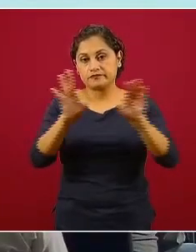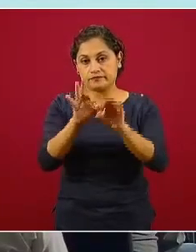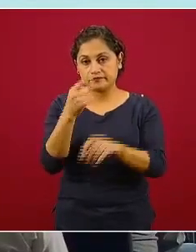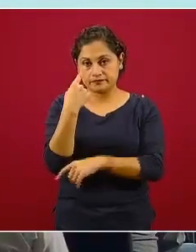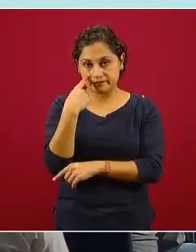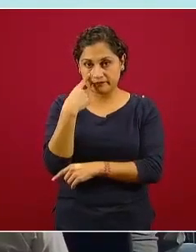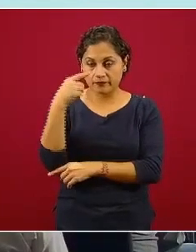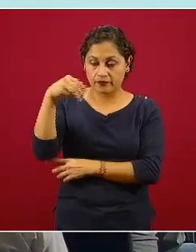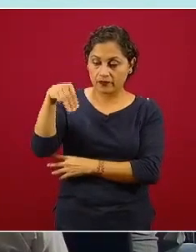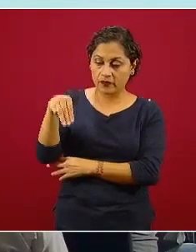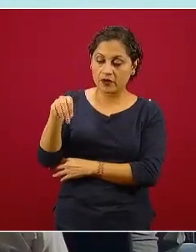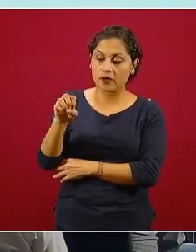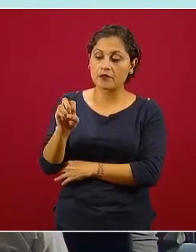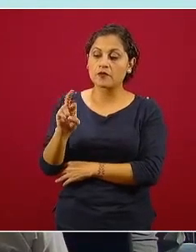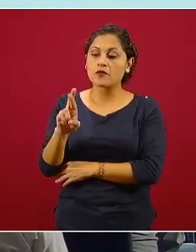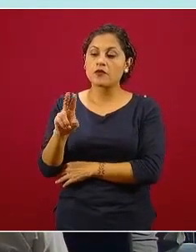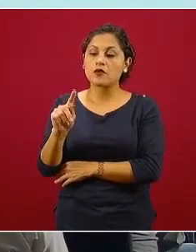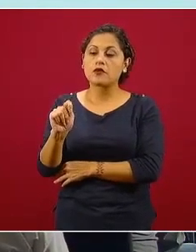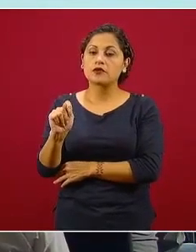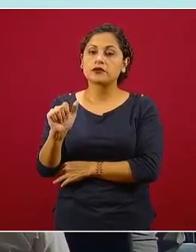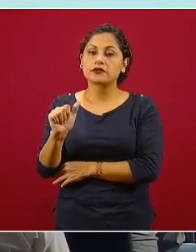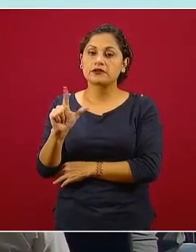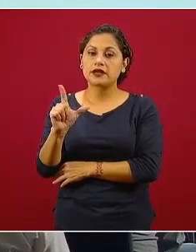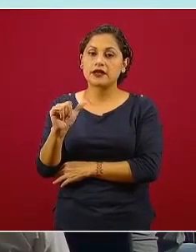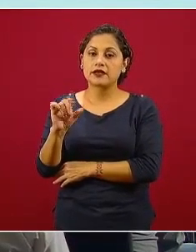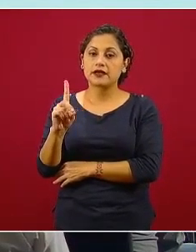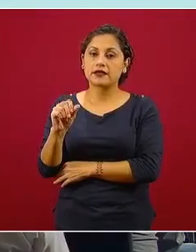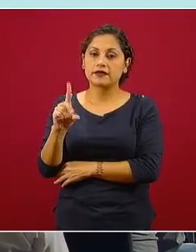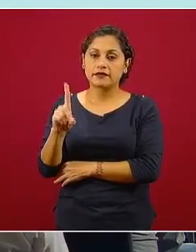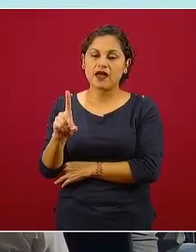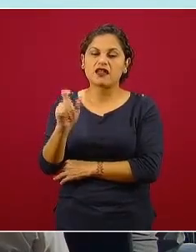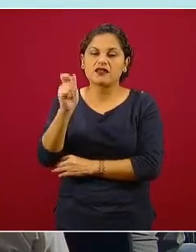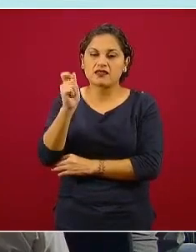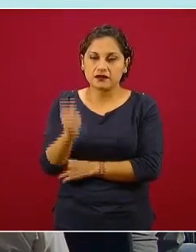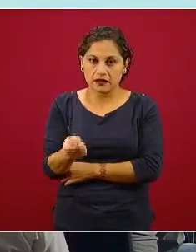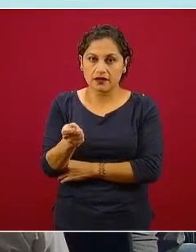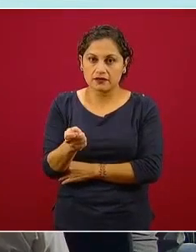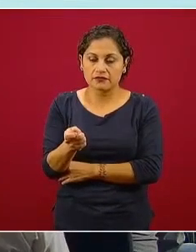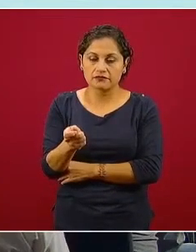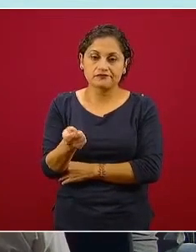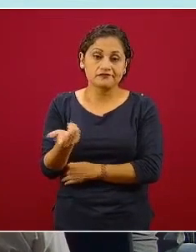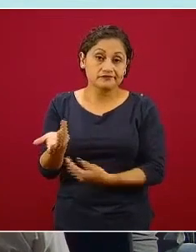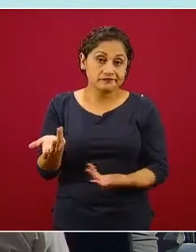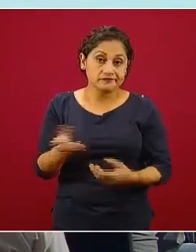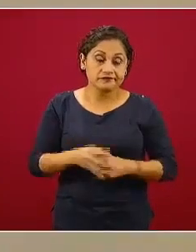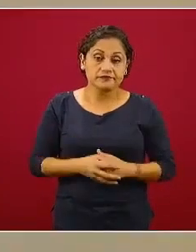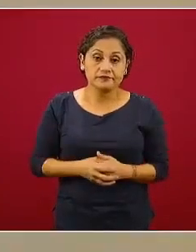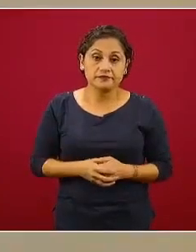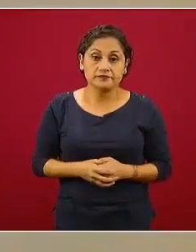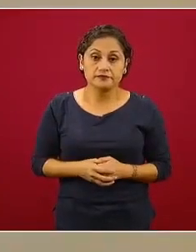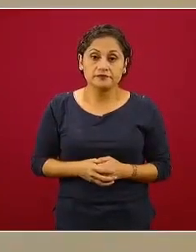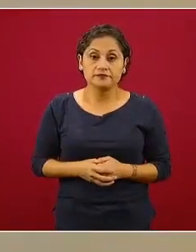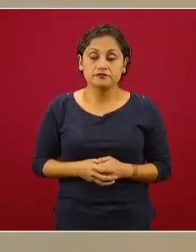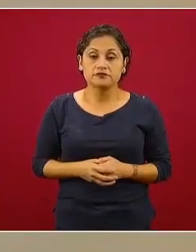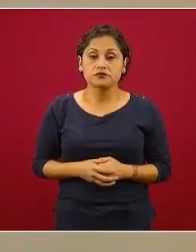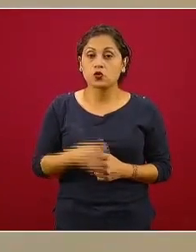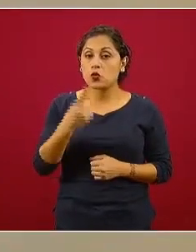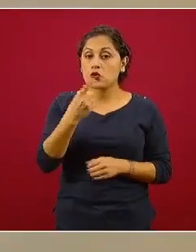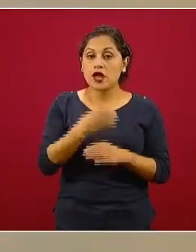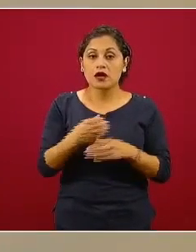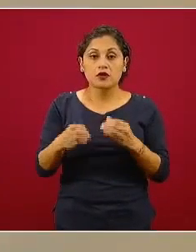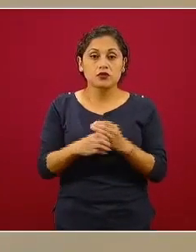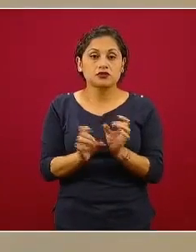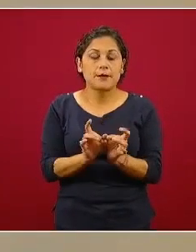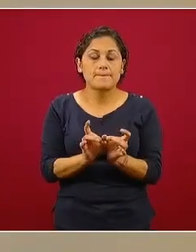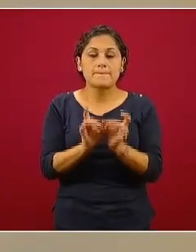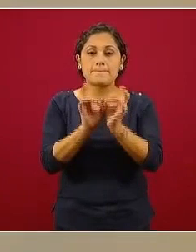Mortalidad es la consecuencia o el impacto que tiene un evento fatal, un evento que hace perder la